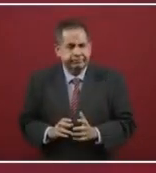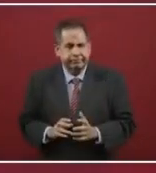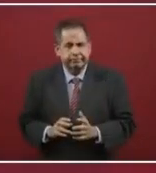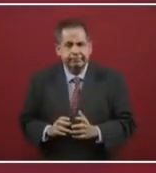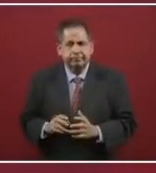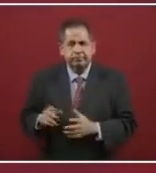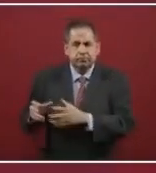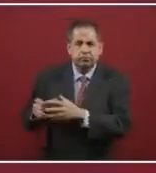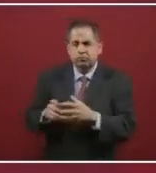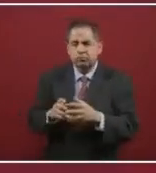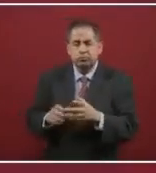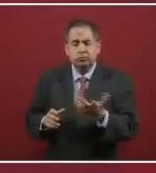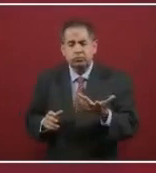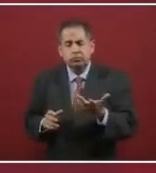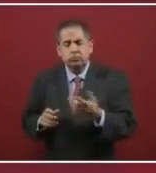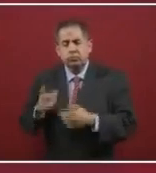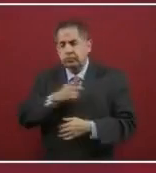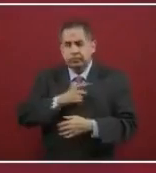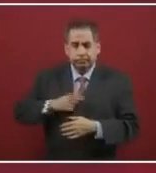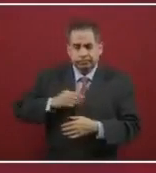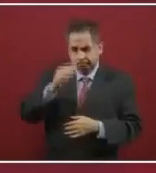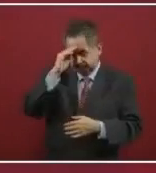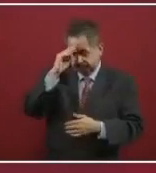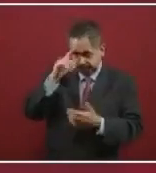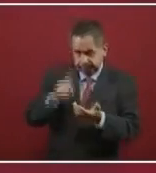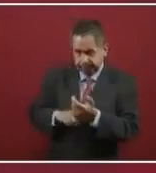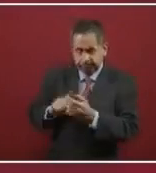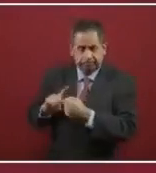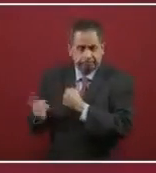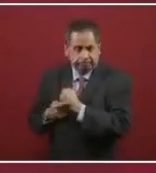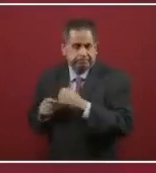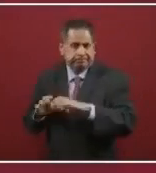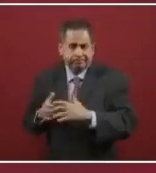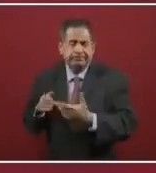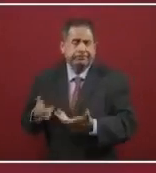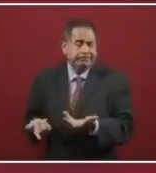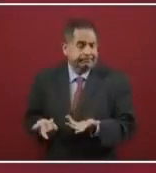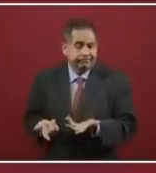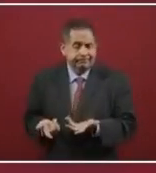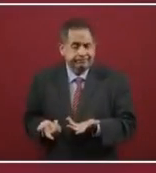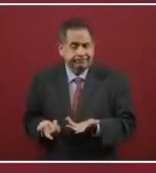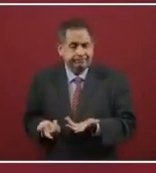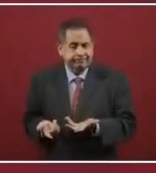Tiene que tenerse en consideración que solo